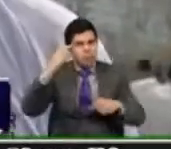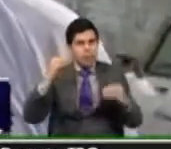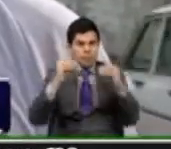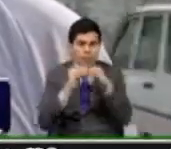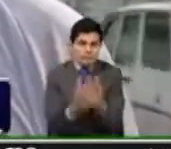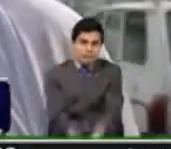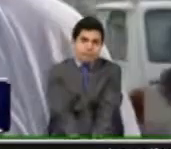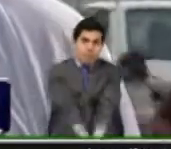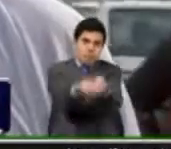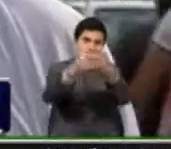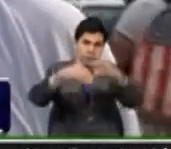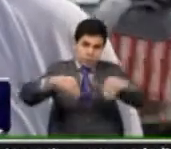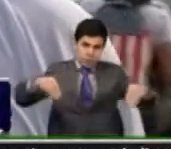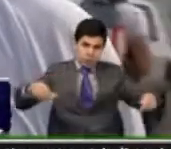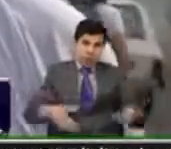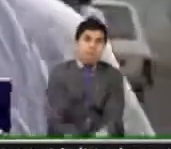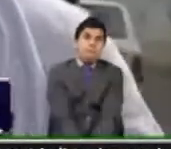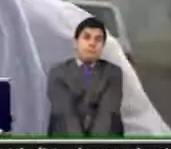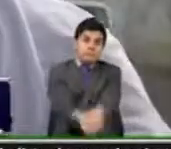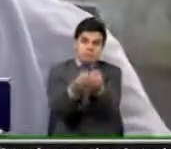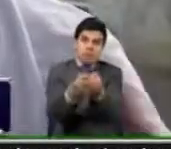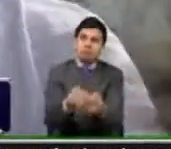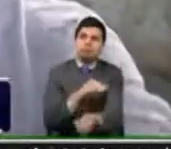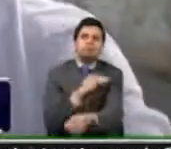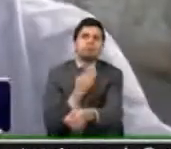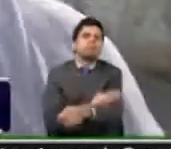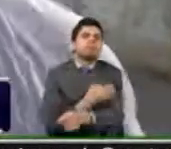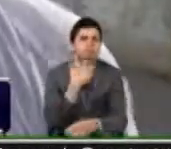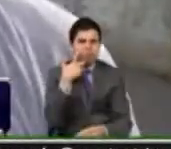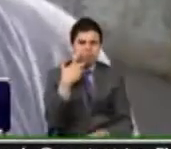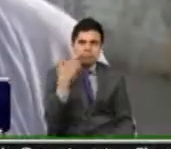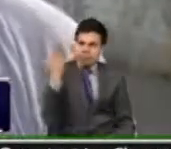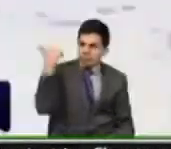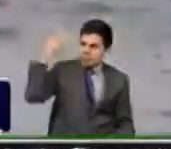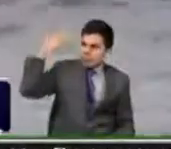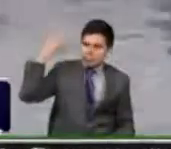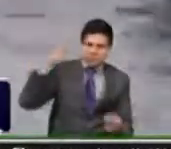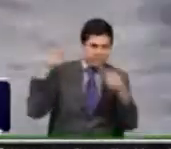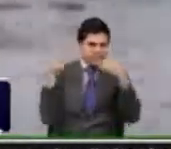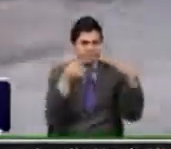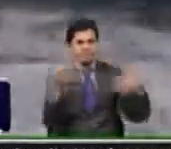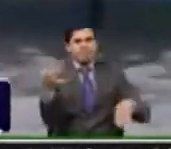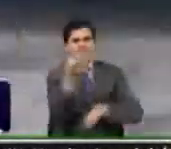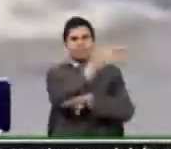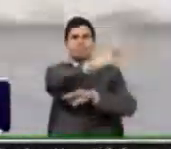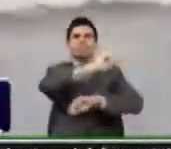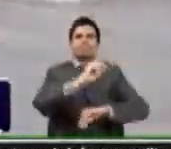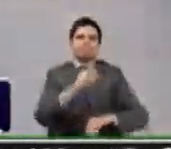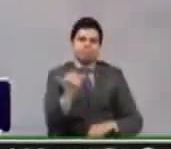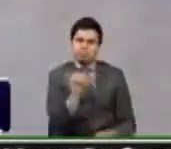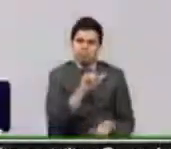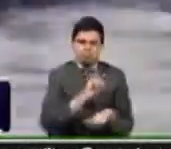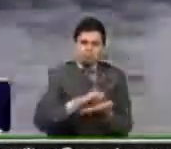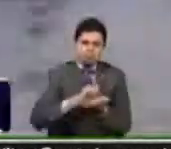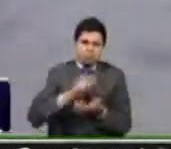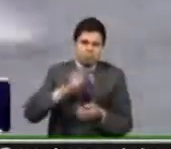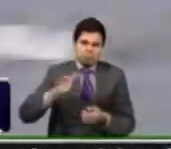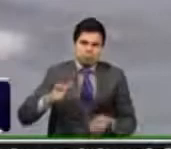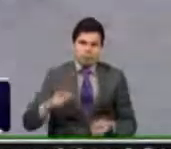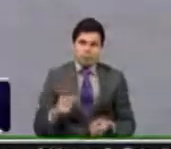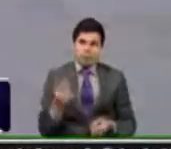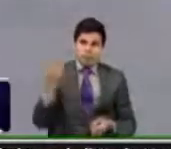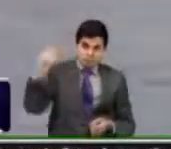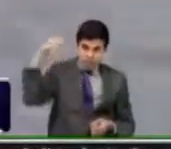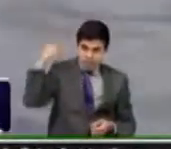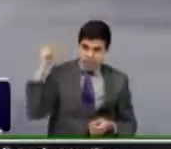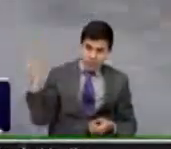playa está fuerte, porque precisamente, pero acabamos de ganar una competencia que es casi la misma gente. En la edición anterior